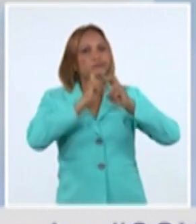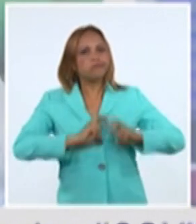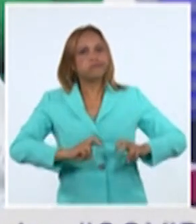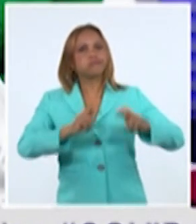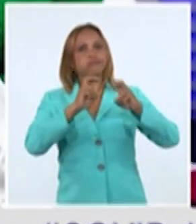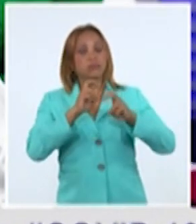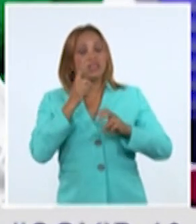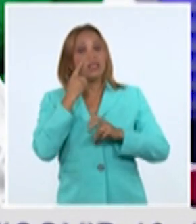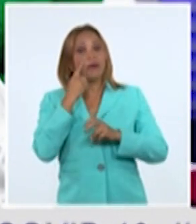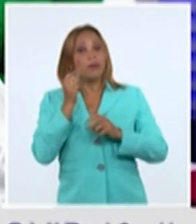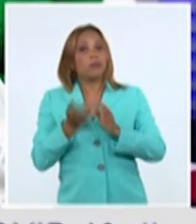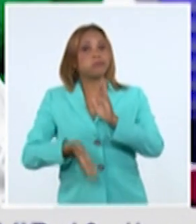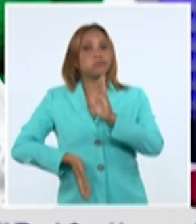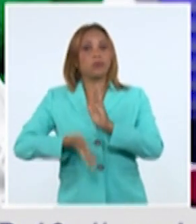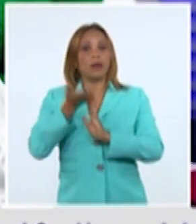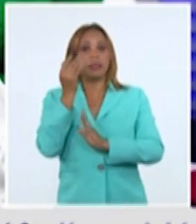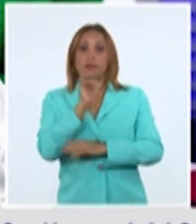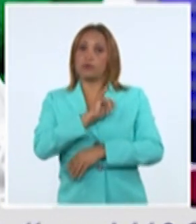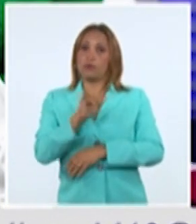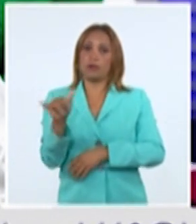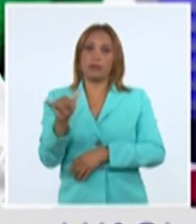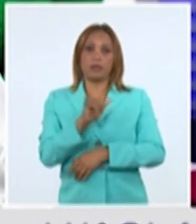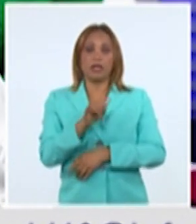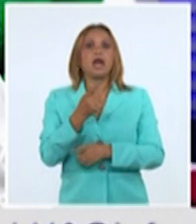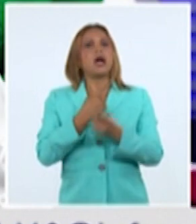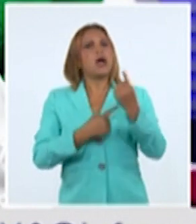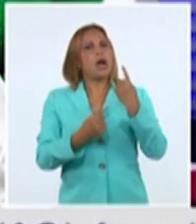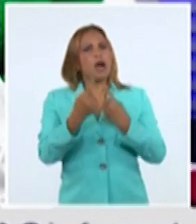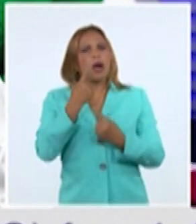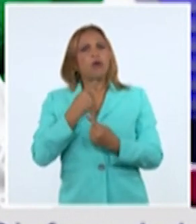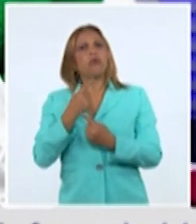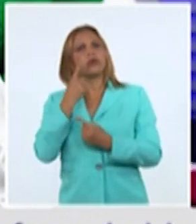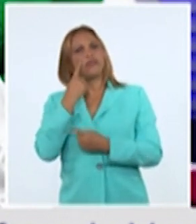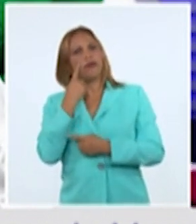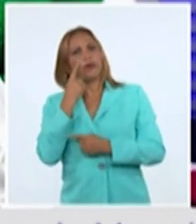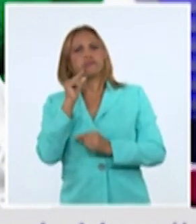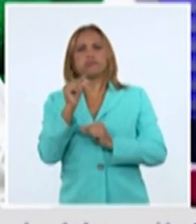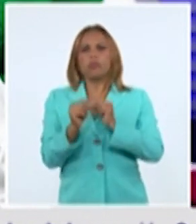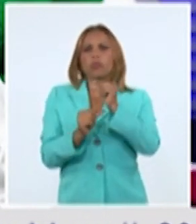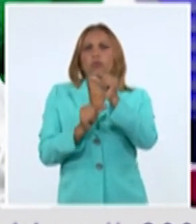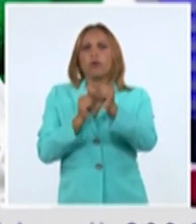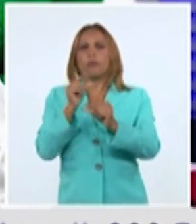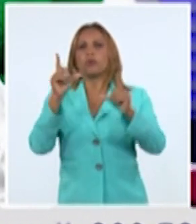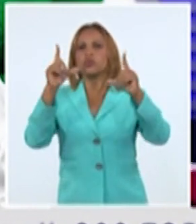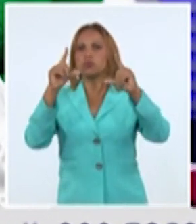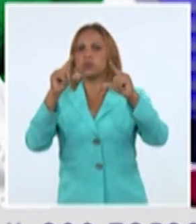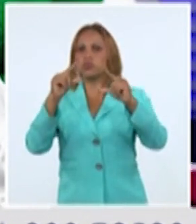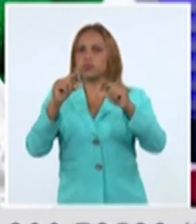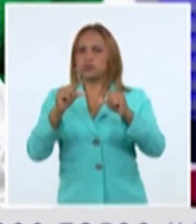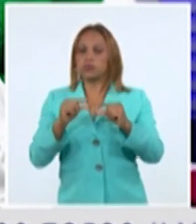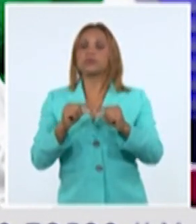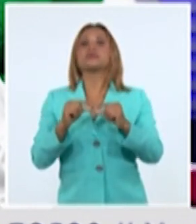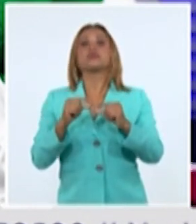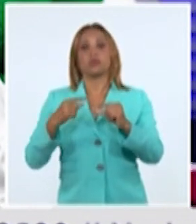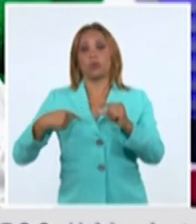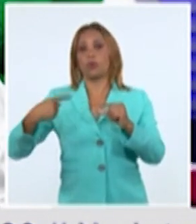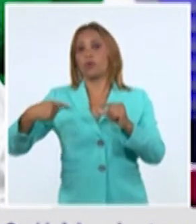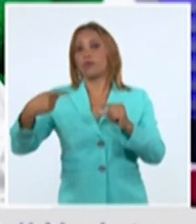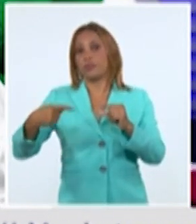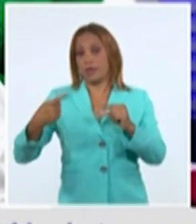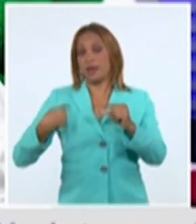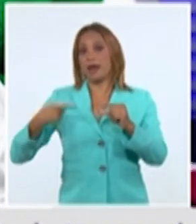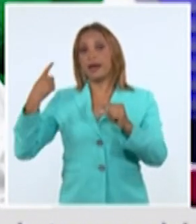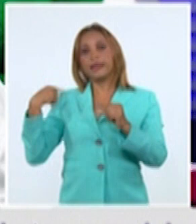alta, independientemente de que ha ido disminuyendo día tras día. Ayer tuvimos